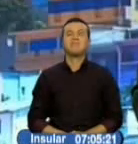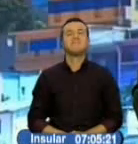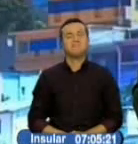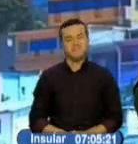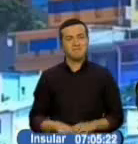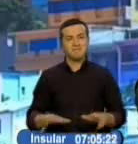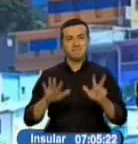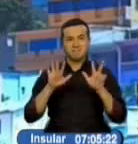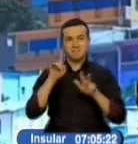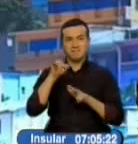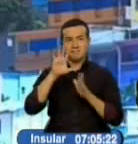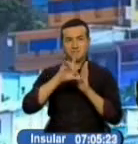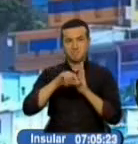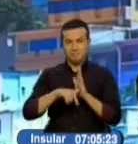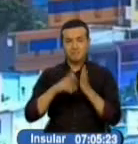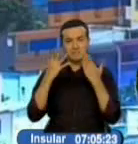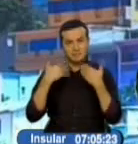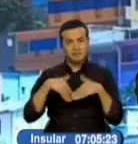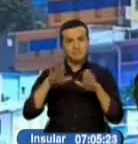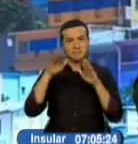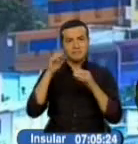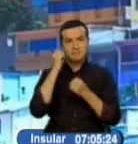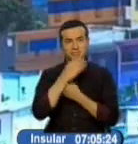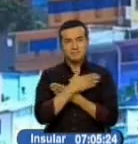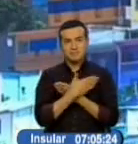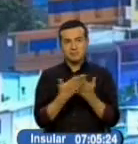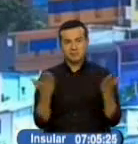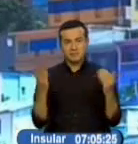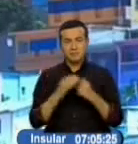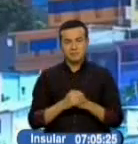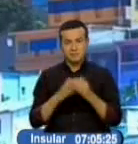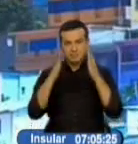8 de la mañana, 5 minutos, y de esta manera despedimos este servicio